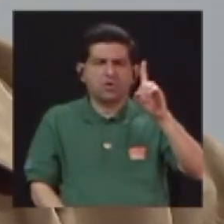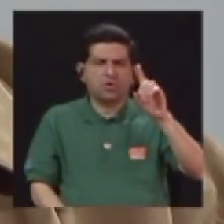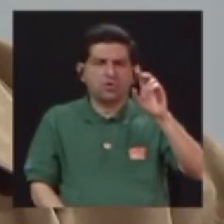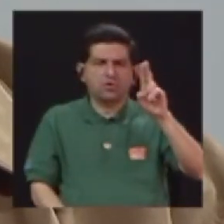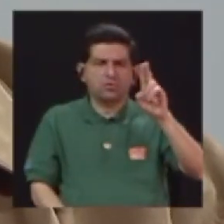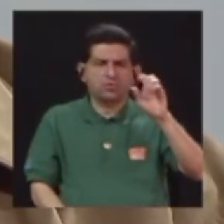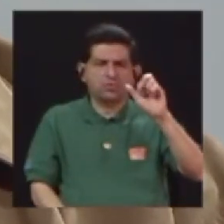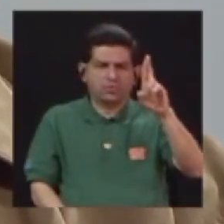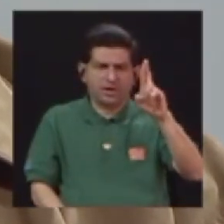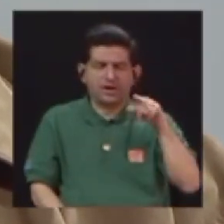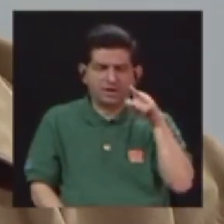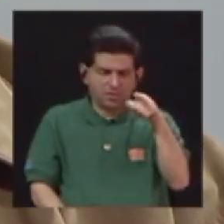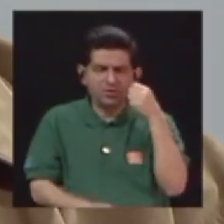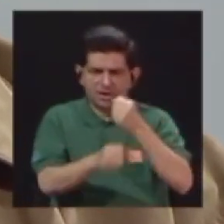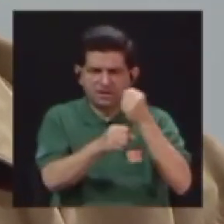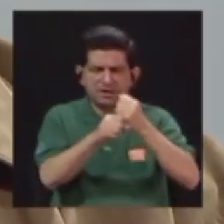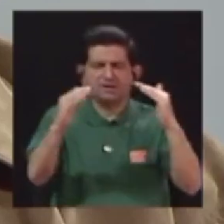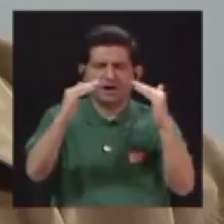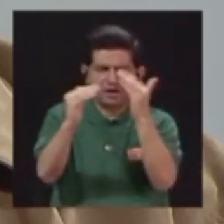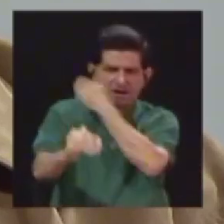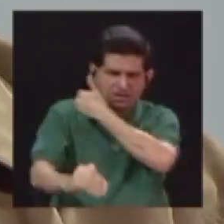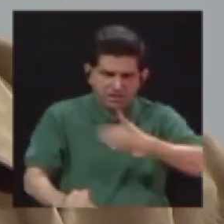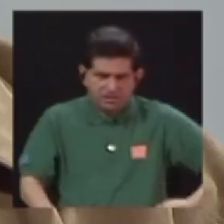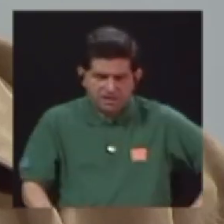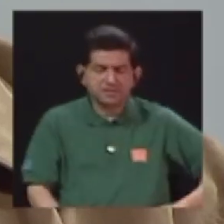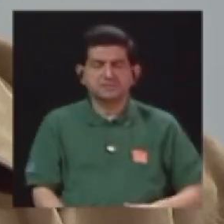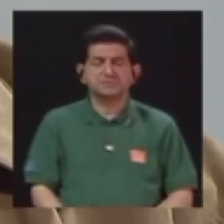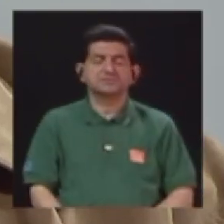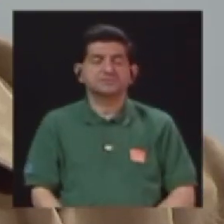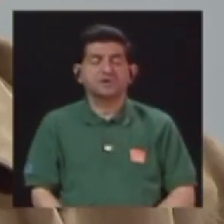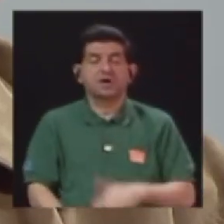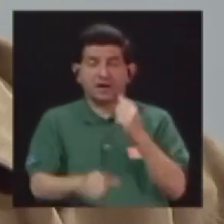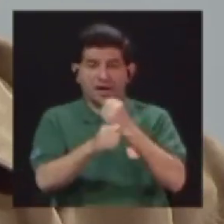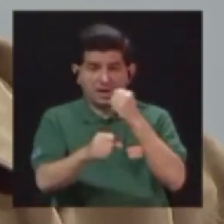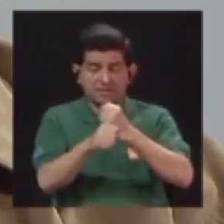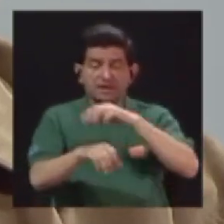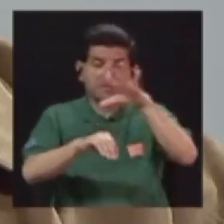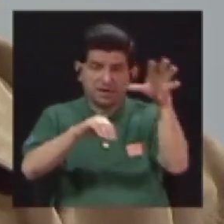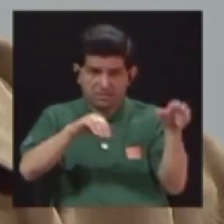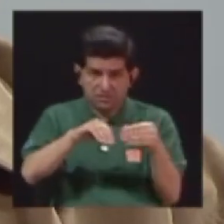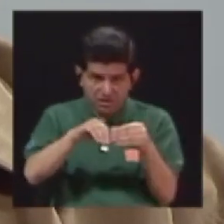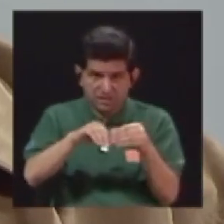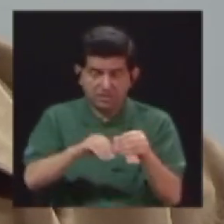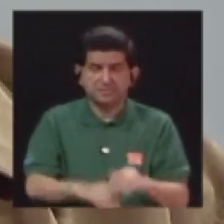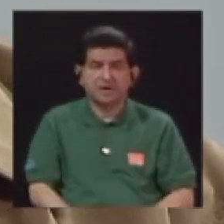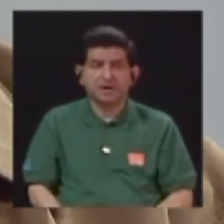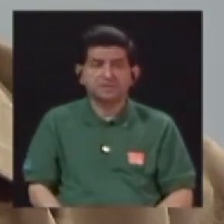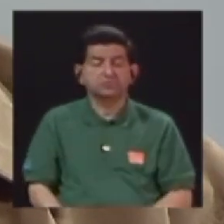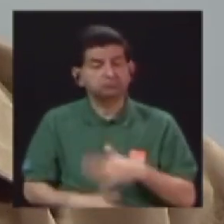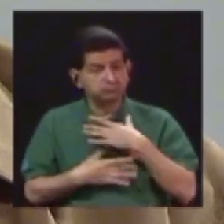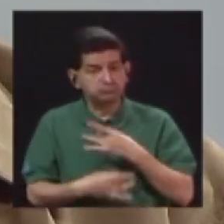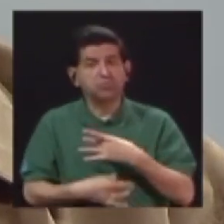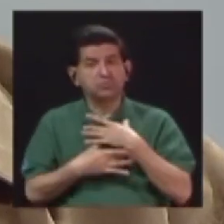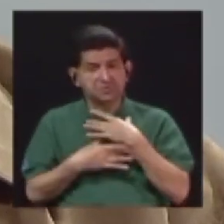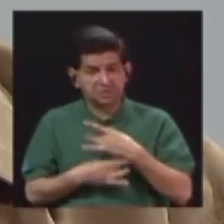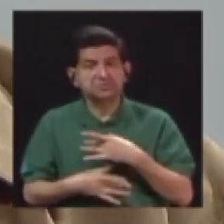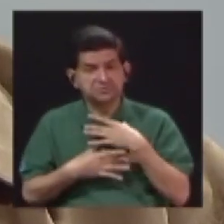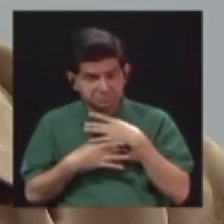casa presidencial. El puesto era, además de muy atractivo por